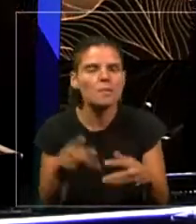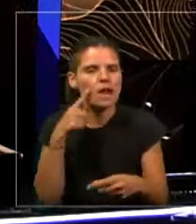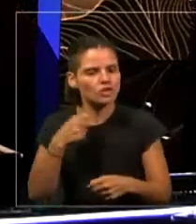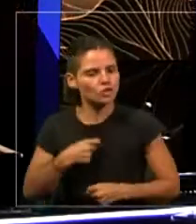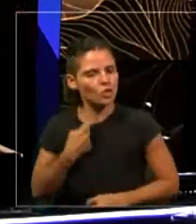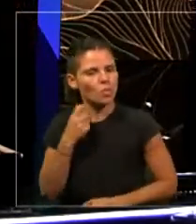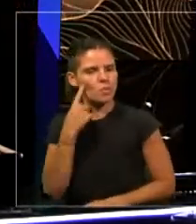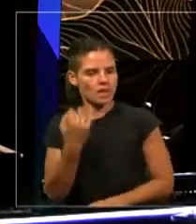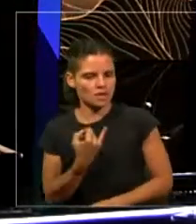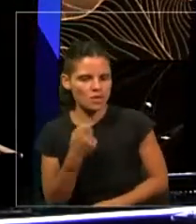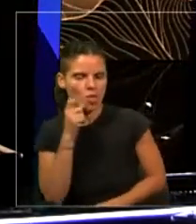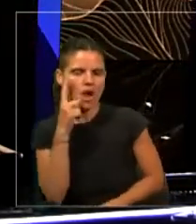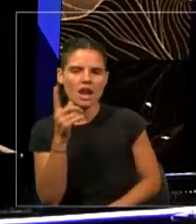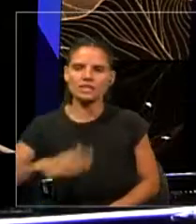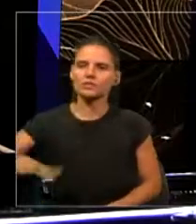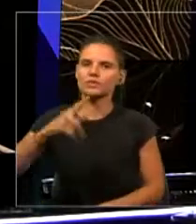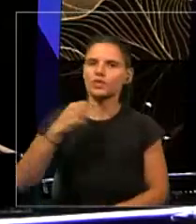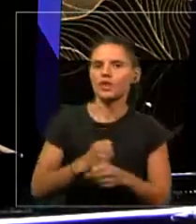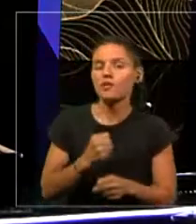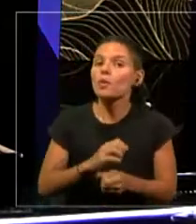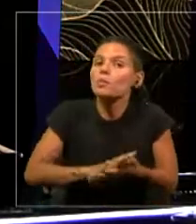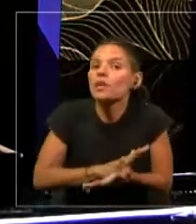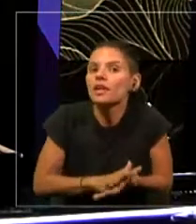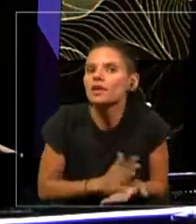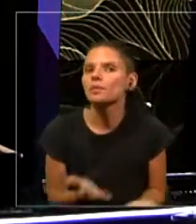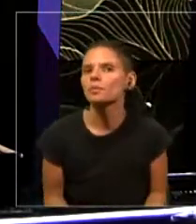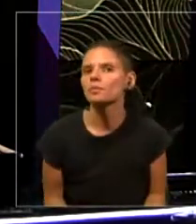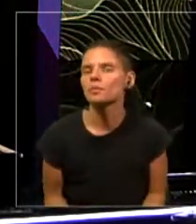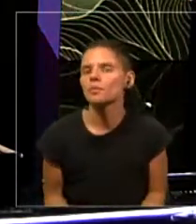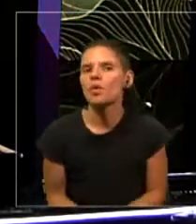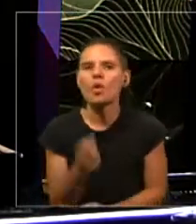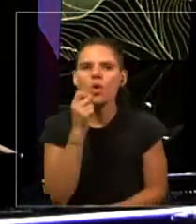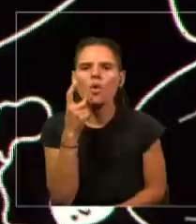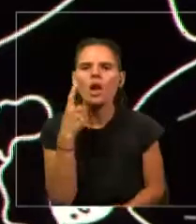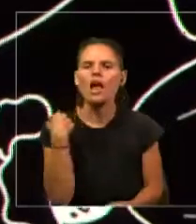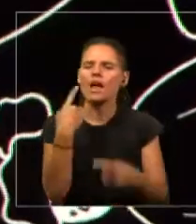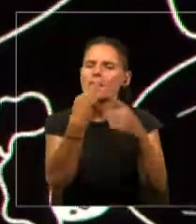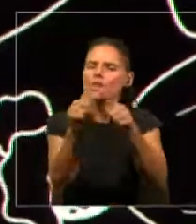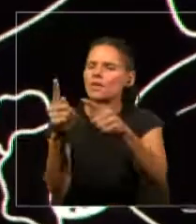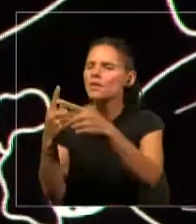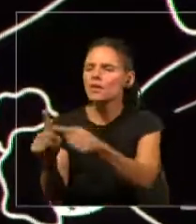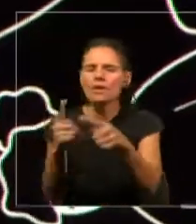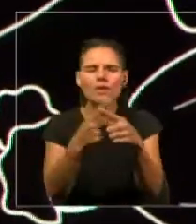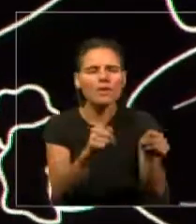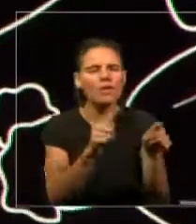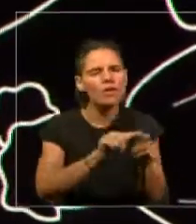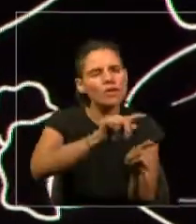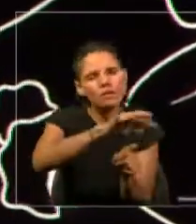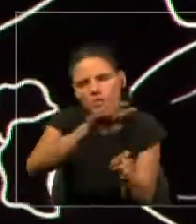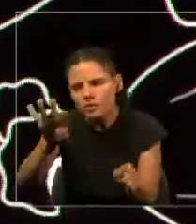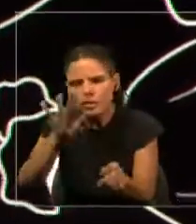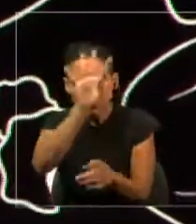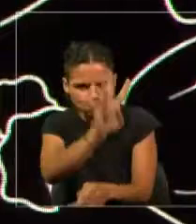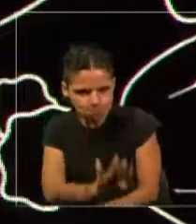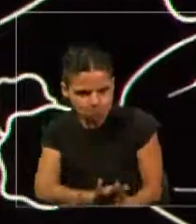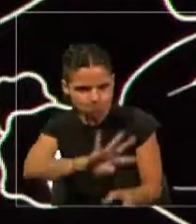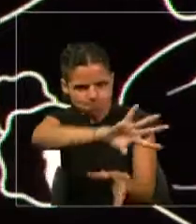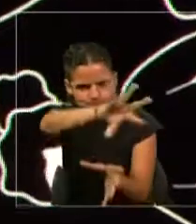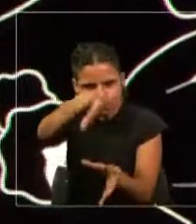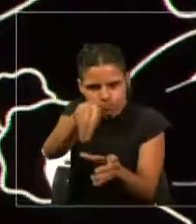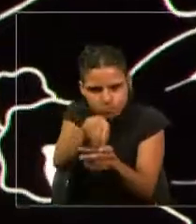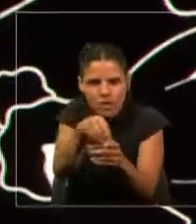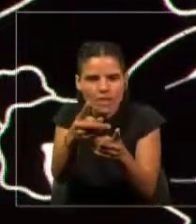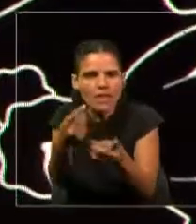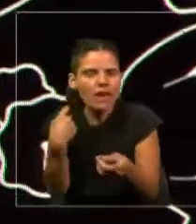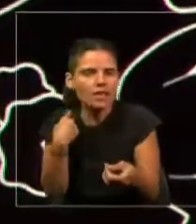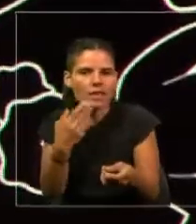la condición de trabajo, por ejemplo, sobre la pluralidad, la contradicción humana, yo